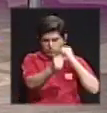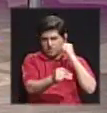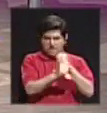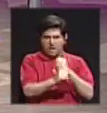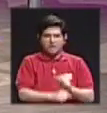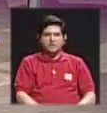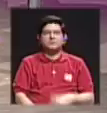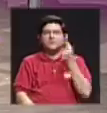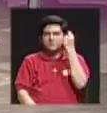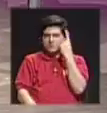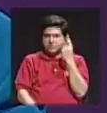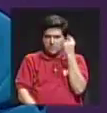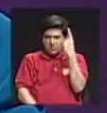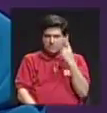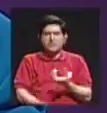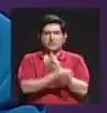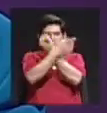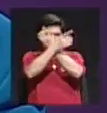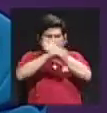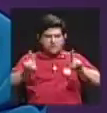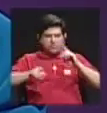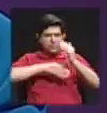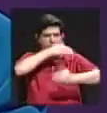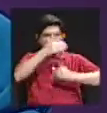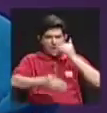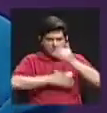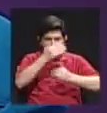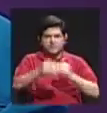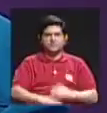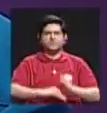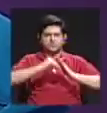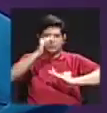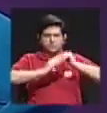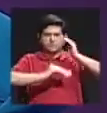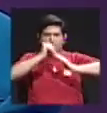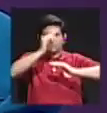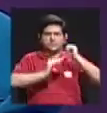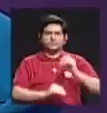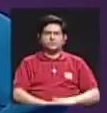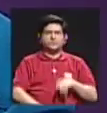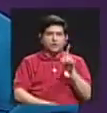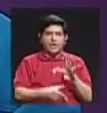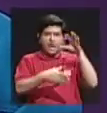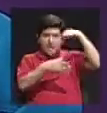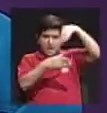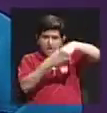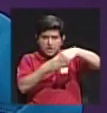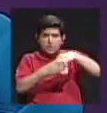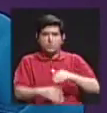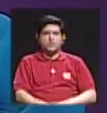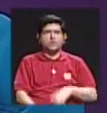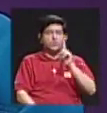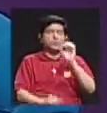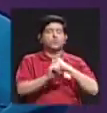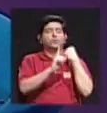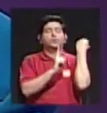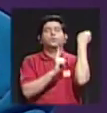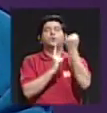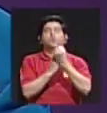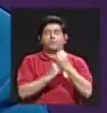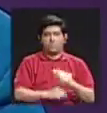sino que es entender que la democracia es un proceso que se está construyendo y que está inserto en una